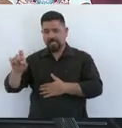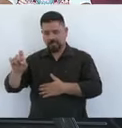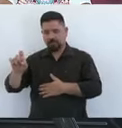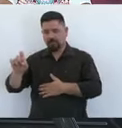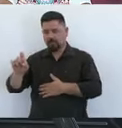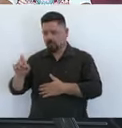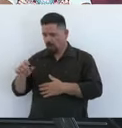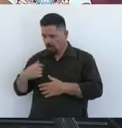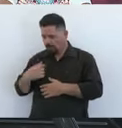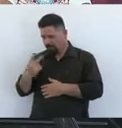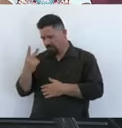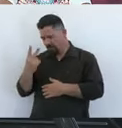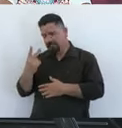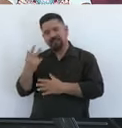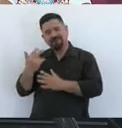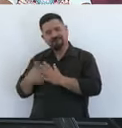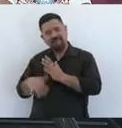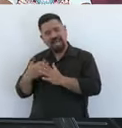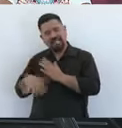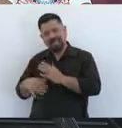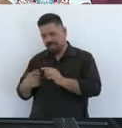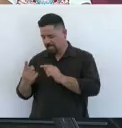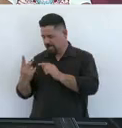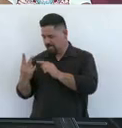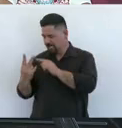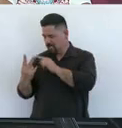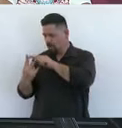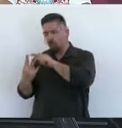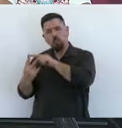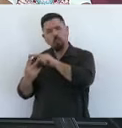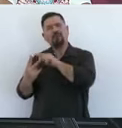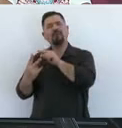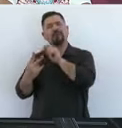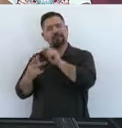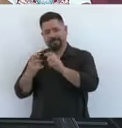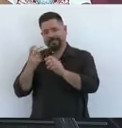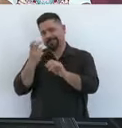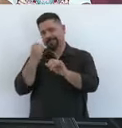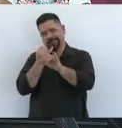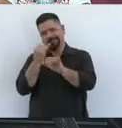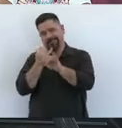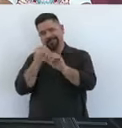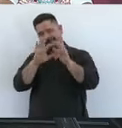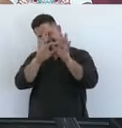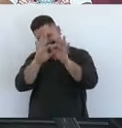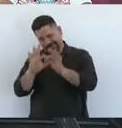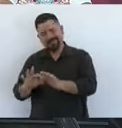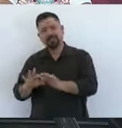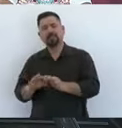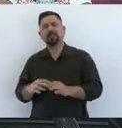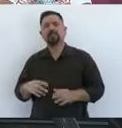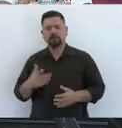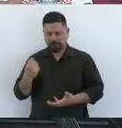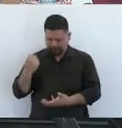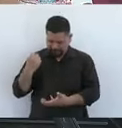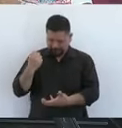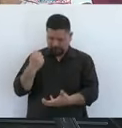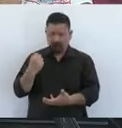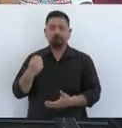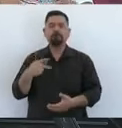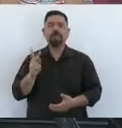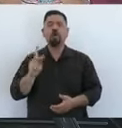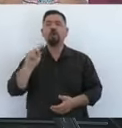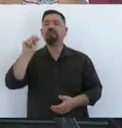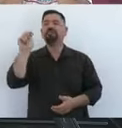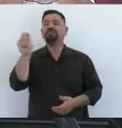pendientes 2, y uno es ese. Y tenemos presupuesto, pero tecnológicamente no